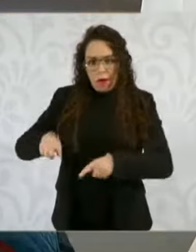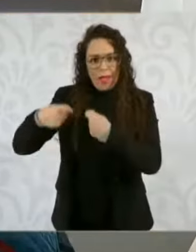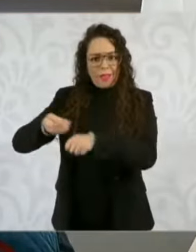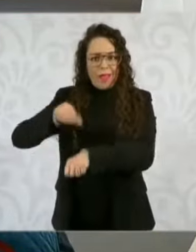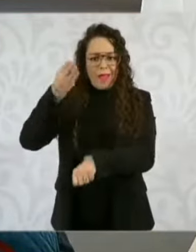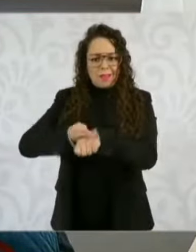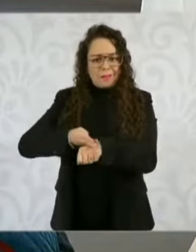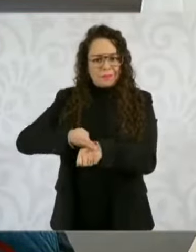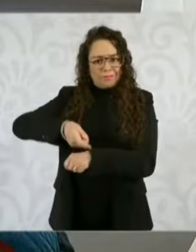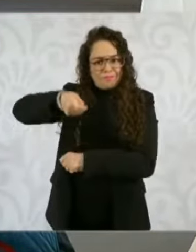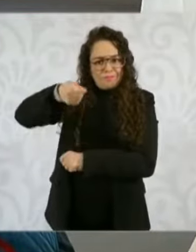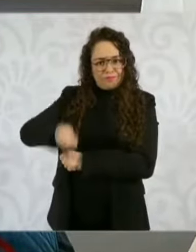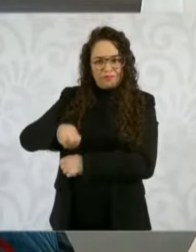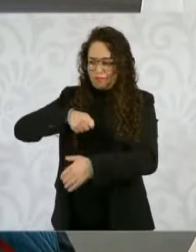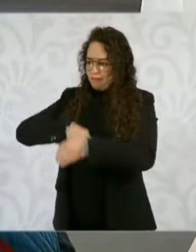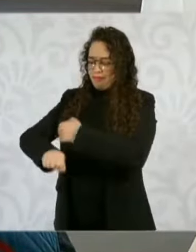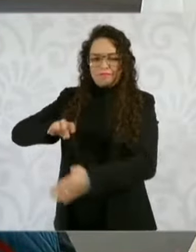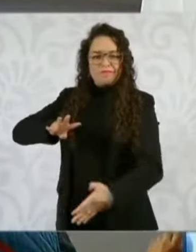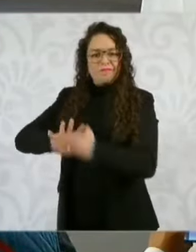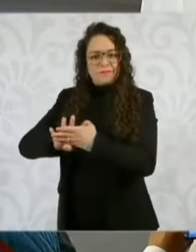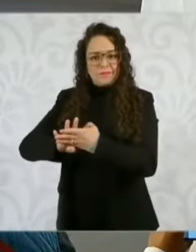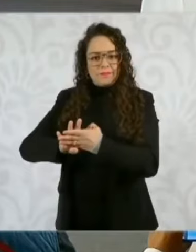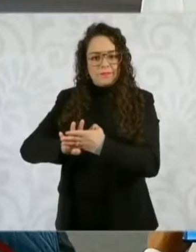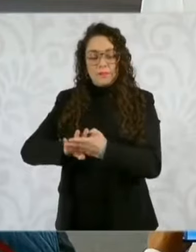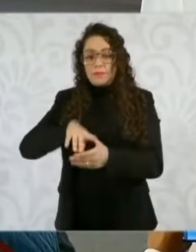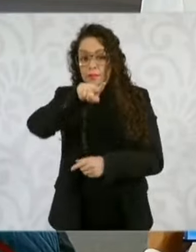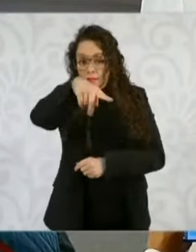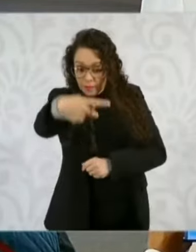Ahora vamos a tu pregunta. O sea, porque